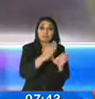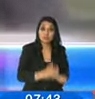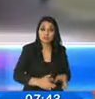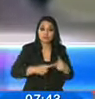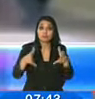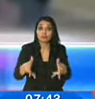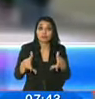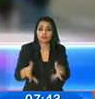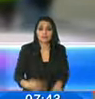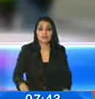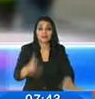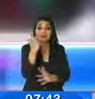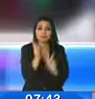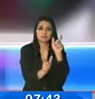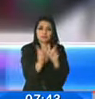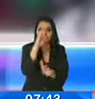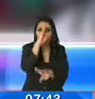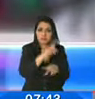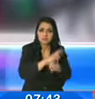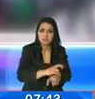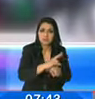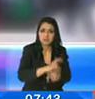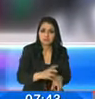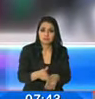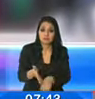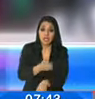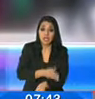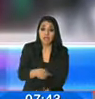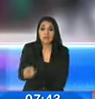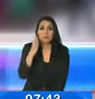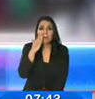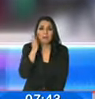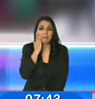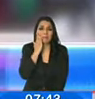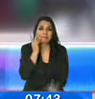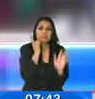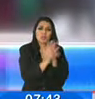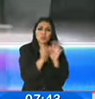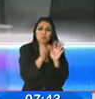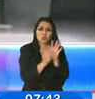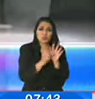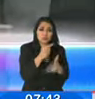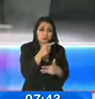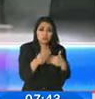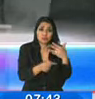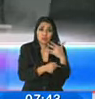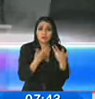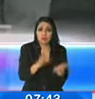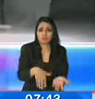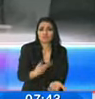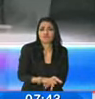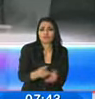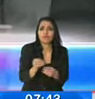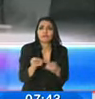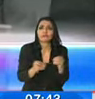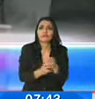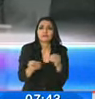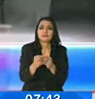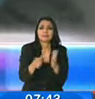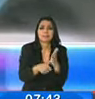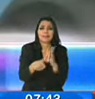los procesados por este caso, que luego de las denuncias presentadas por los padres de los infantes, llegó hasta el despacho del ministro de